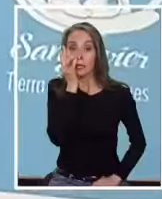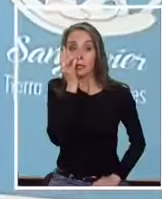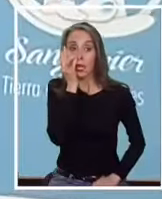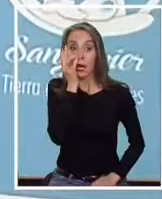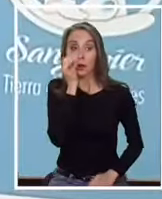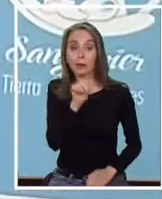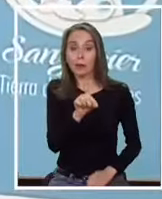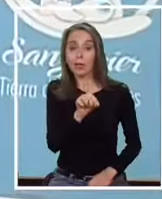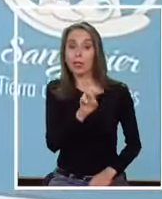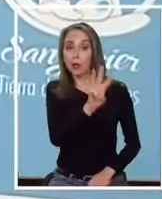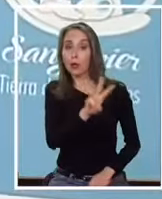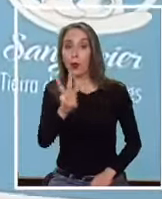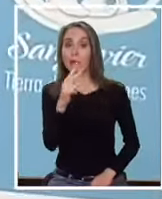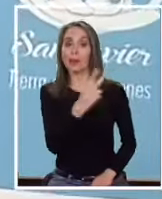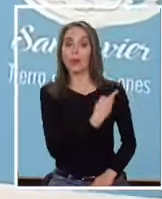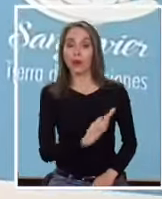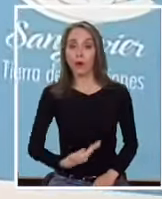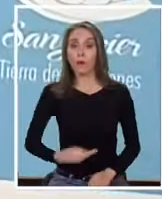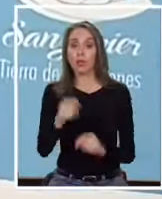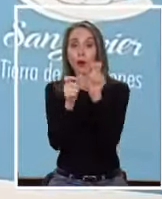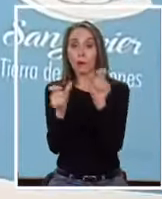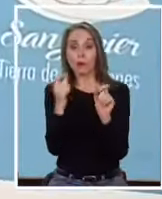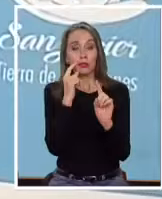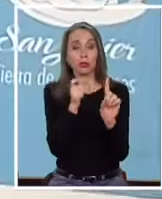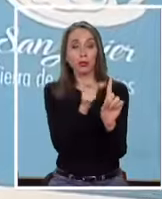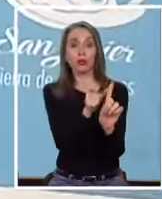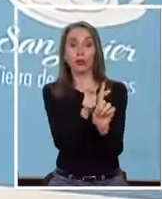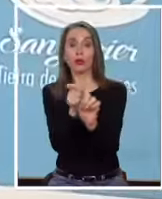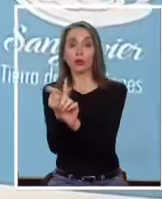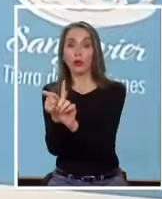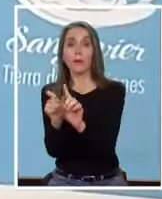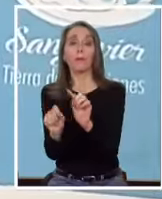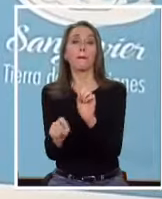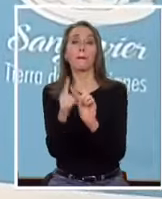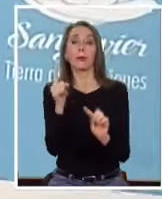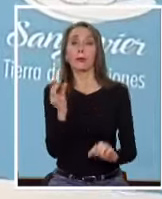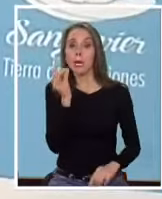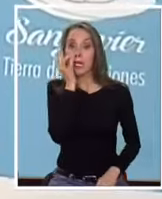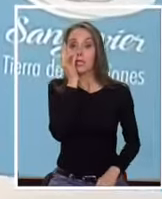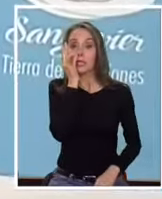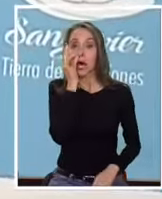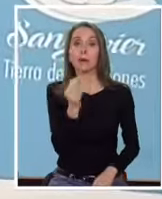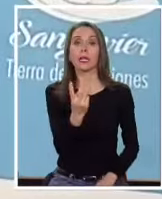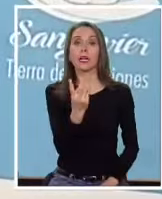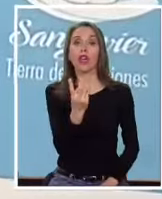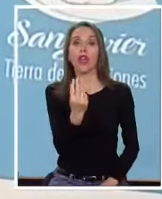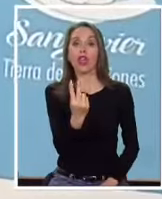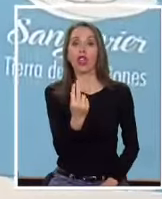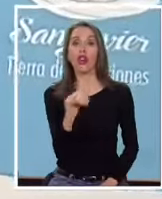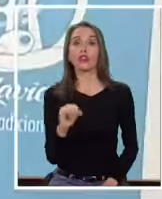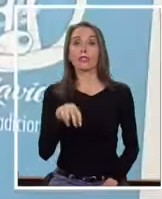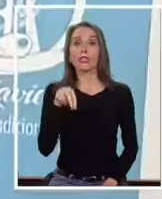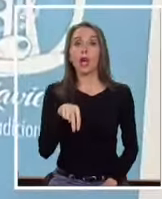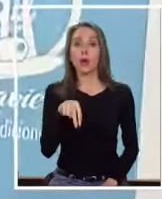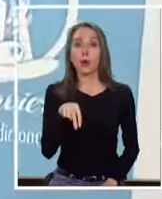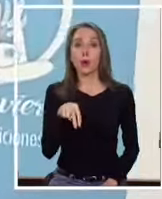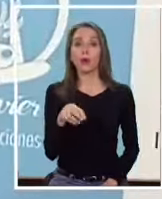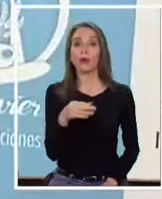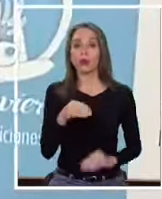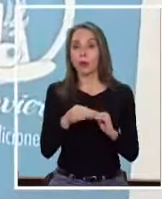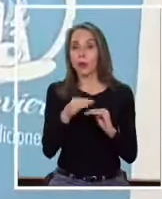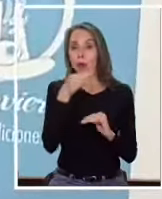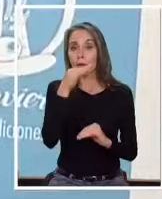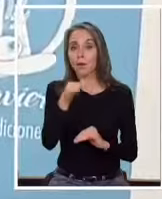plataformas oficiales del gobierno respecto a los casos que están en seguimiento indica que el primer examen es a contar del 12 de junio. Insisto,